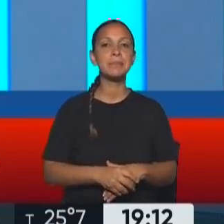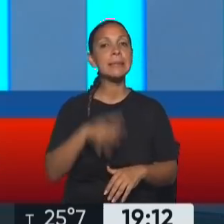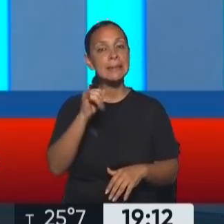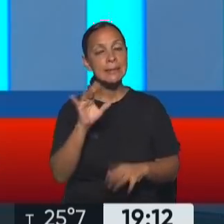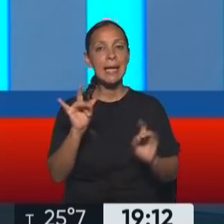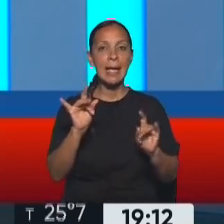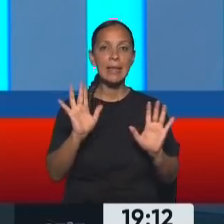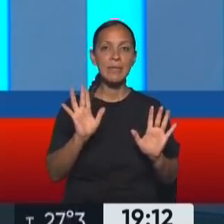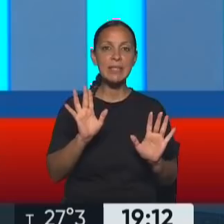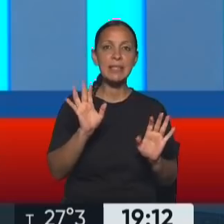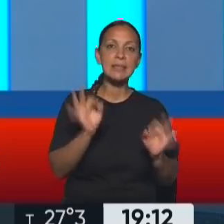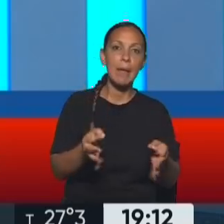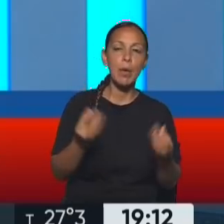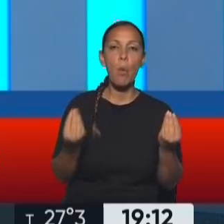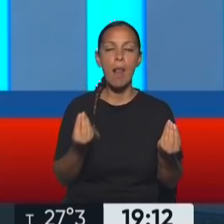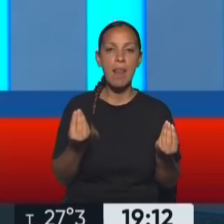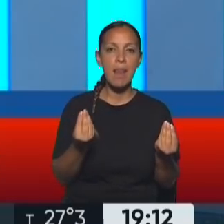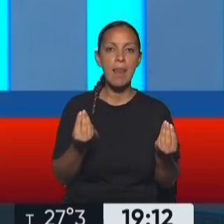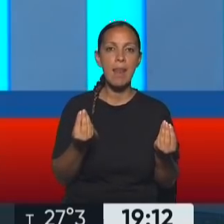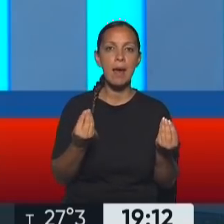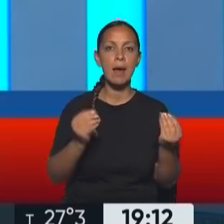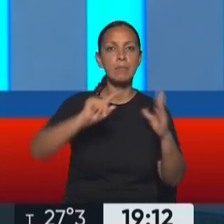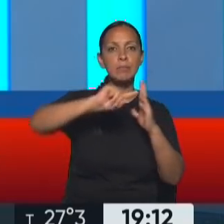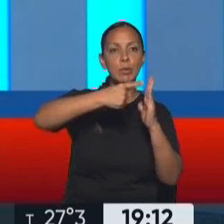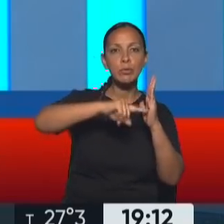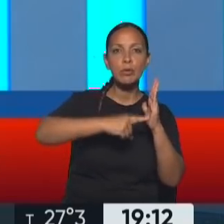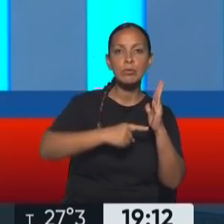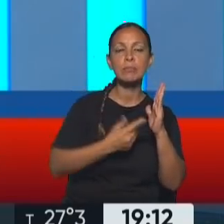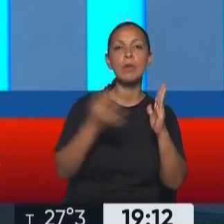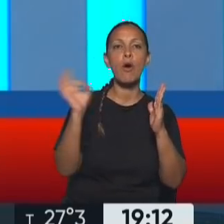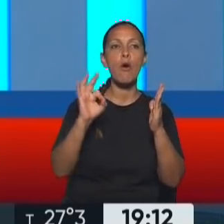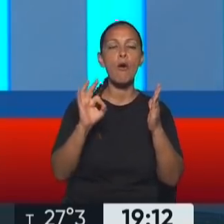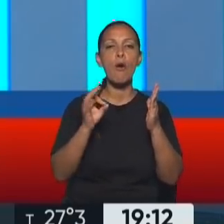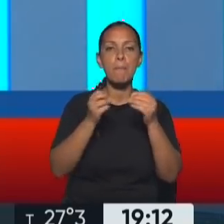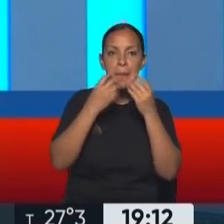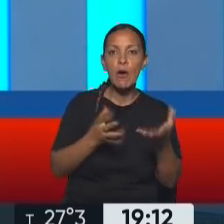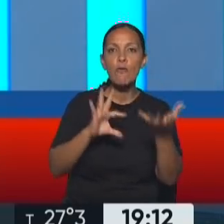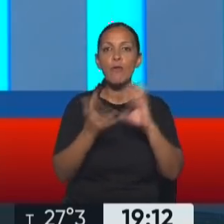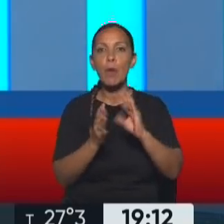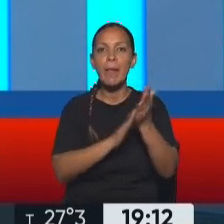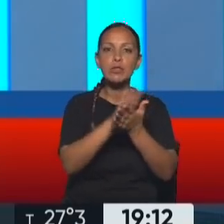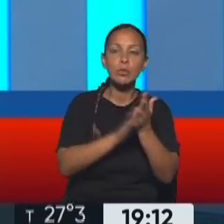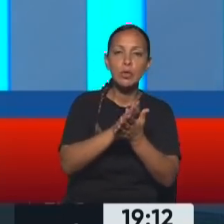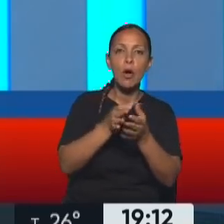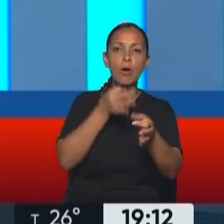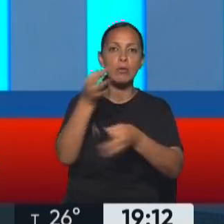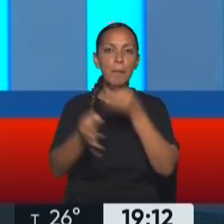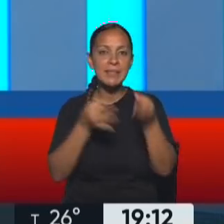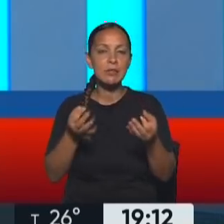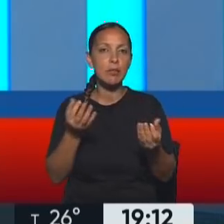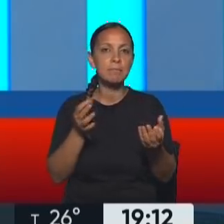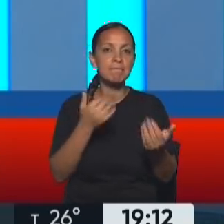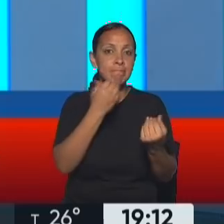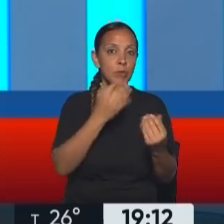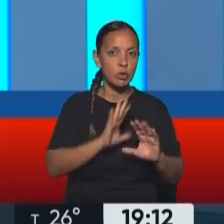difícil determinar cuáles son los puntos o los canales de negociación que se están dando en este momento.